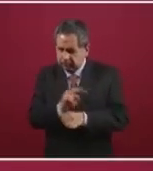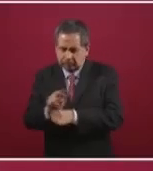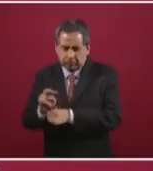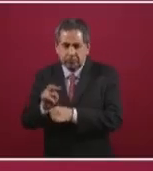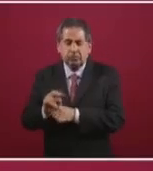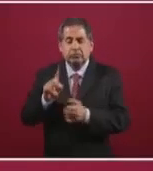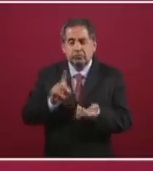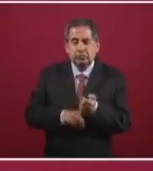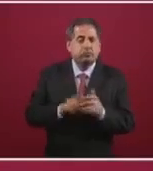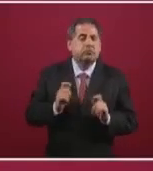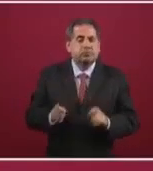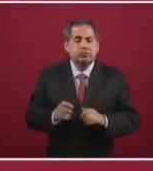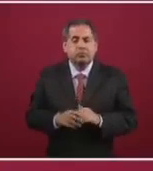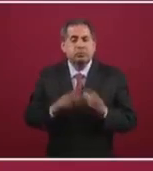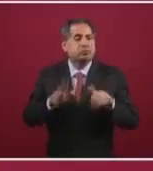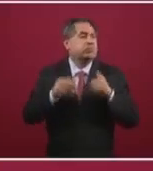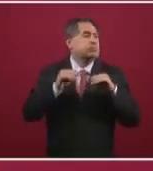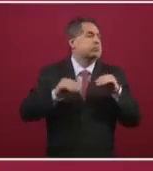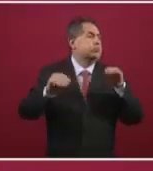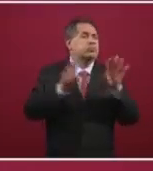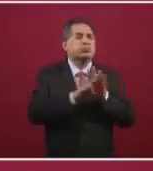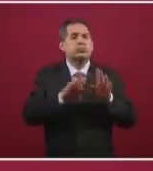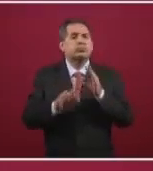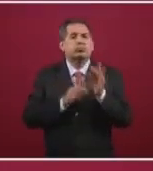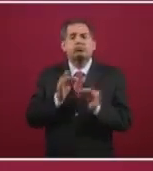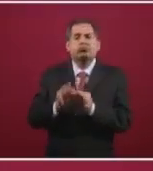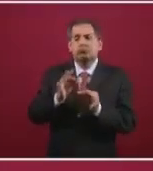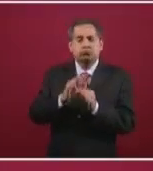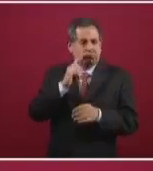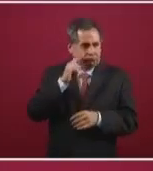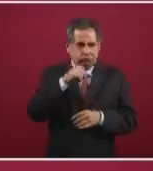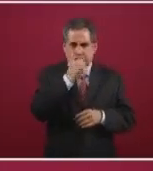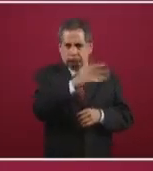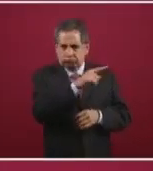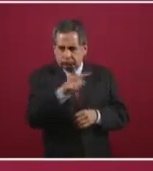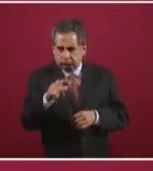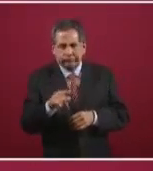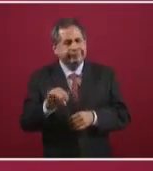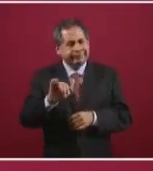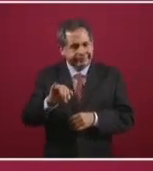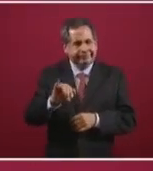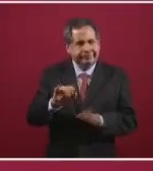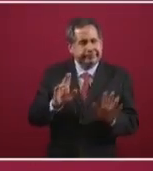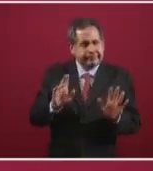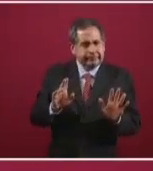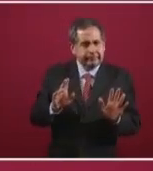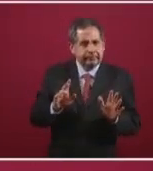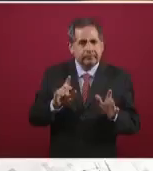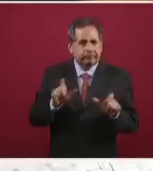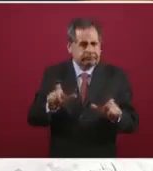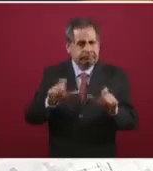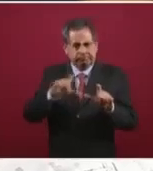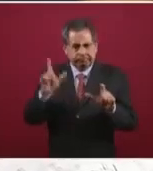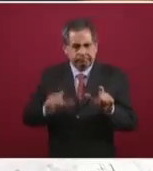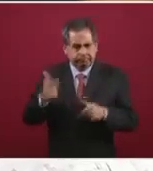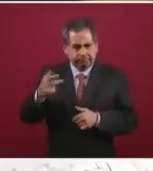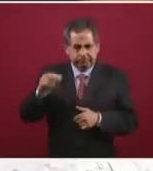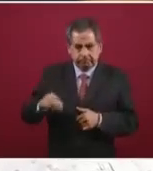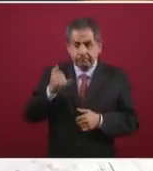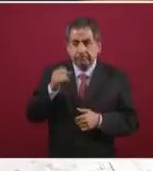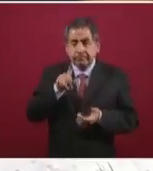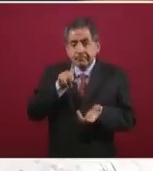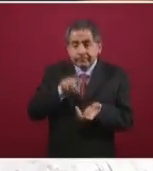no solamente la parte operativa de cómo están cumpliendo su función todos los elementos de la Guardia Nacional, sino también